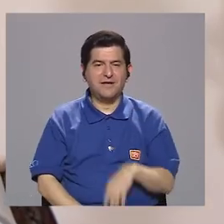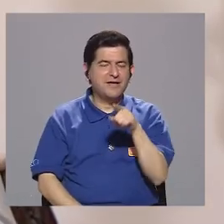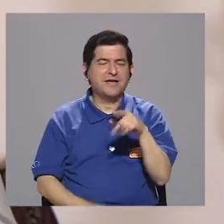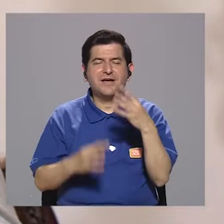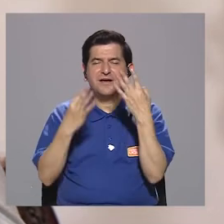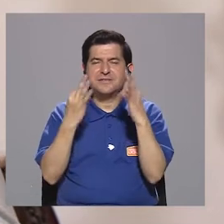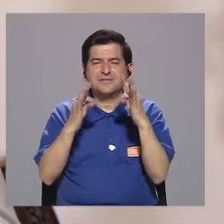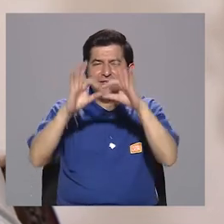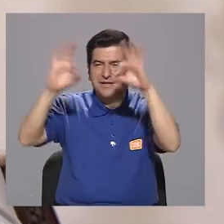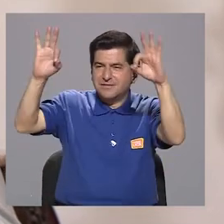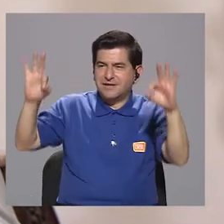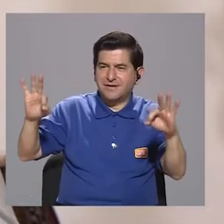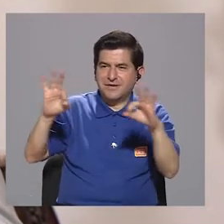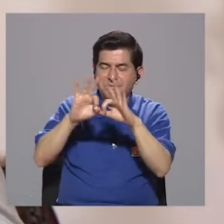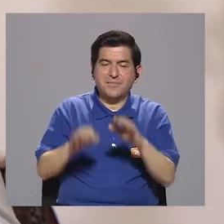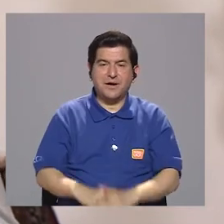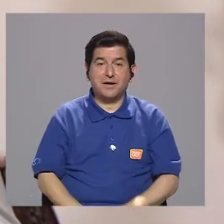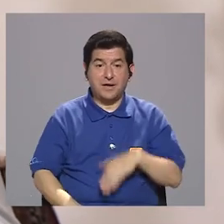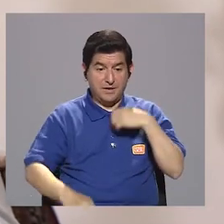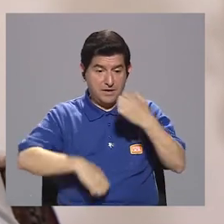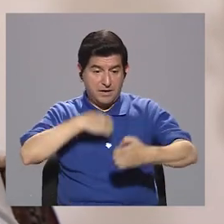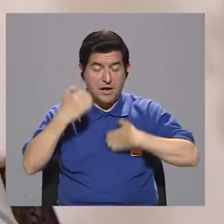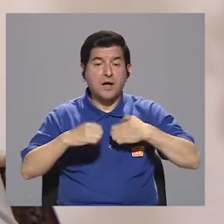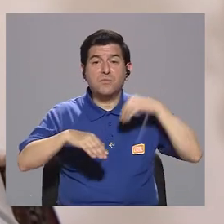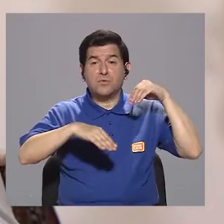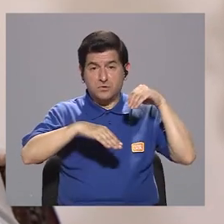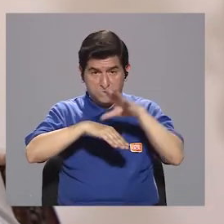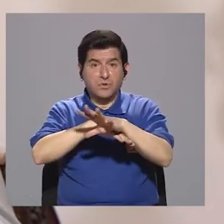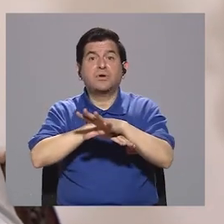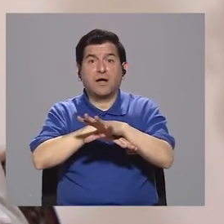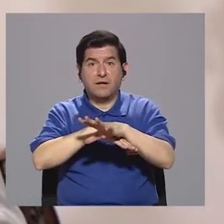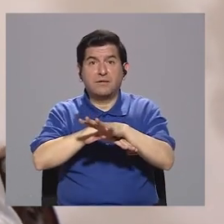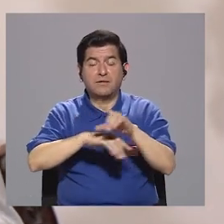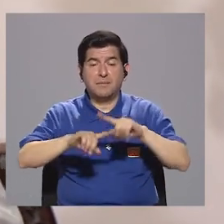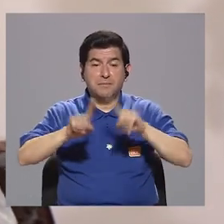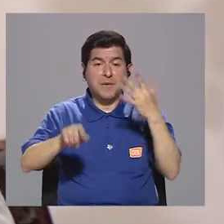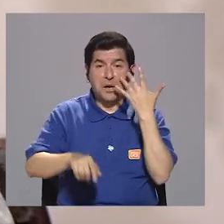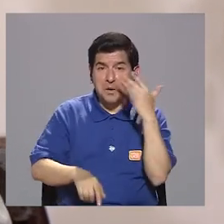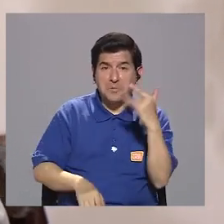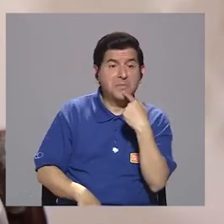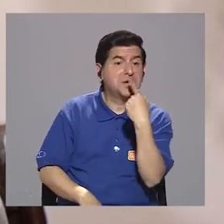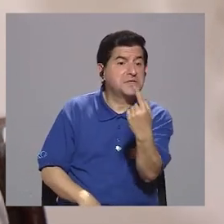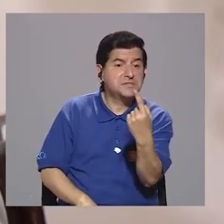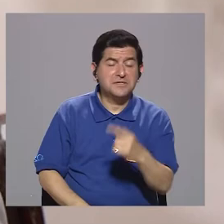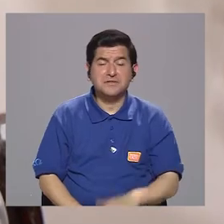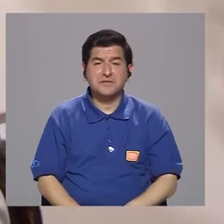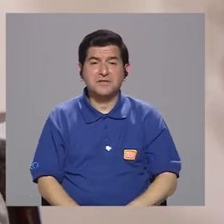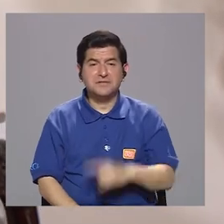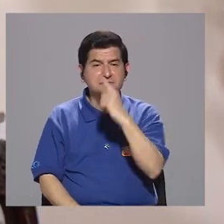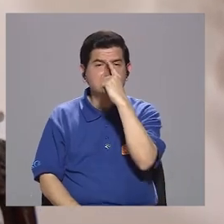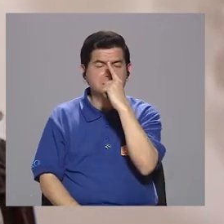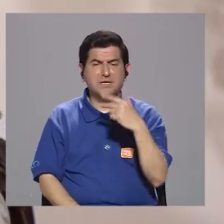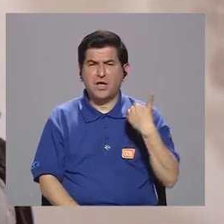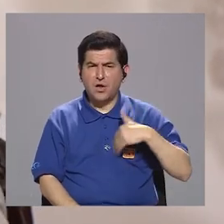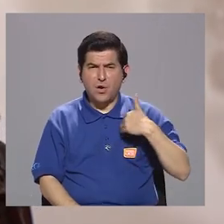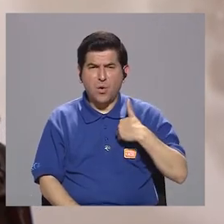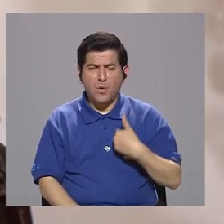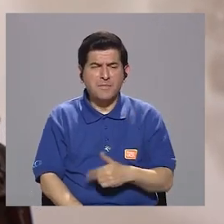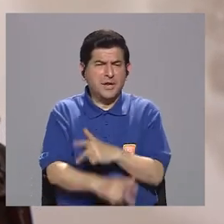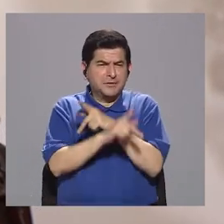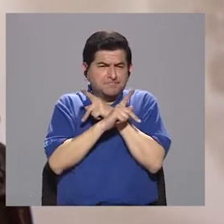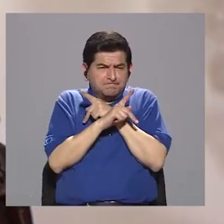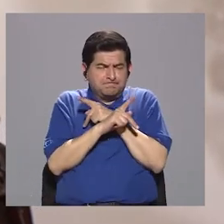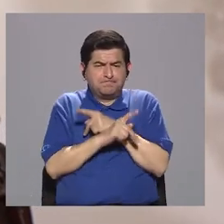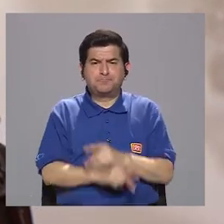tratando de hacer emocionalmente tuvo que haber tenido consecuencias en él, aunque parece, por lo que me dice don Rafael Ángel, era un hombre tan